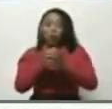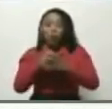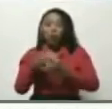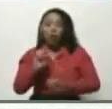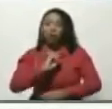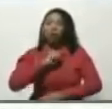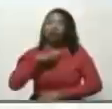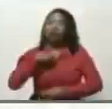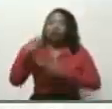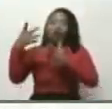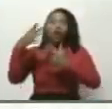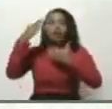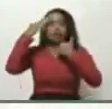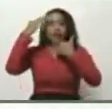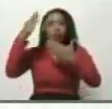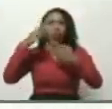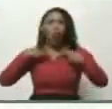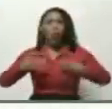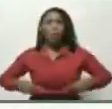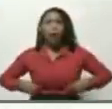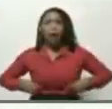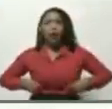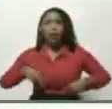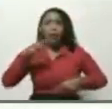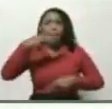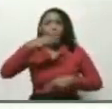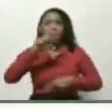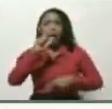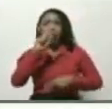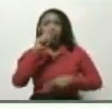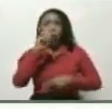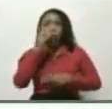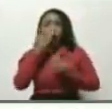dijo: saluden al humano de Platón.